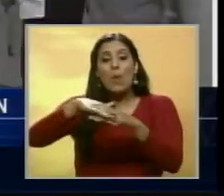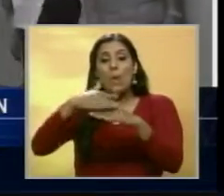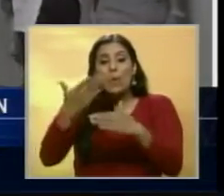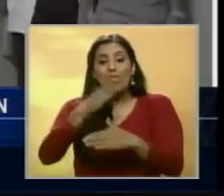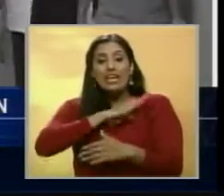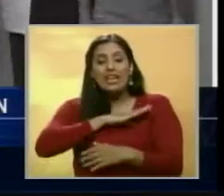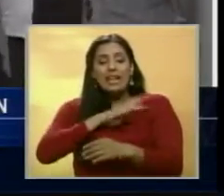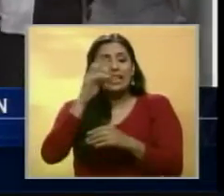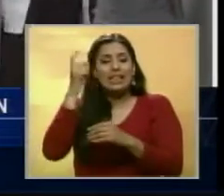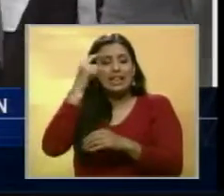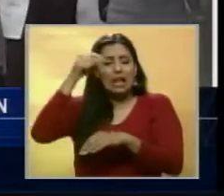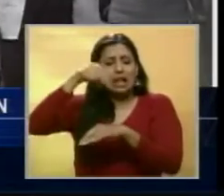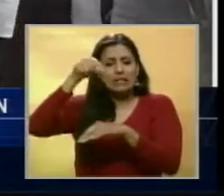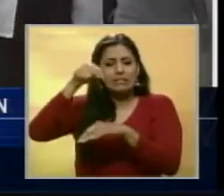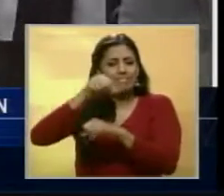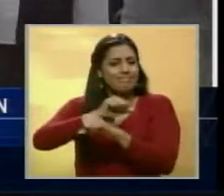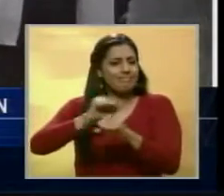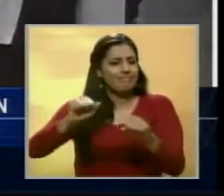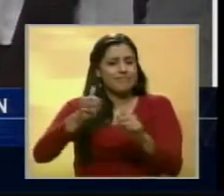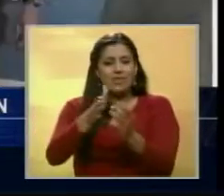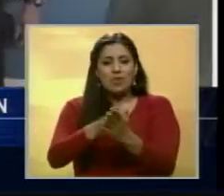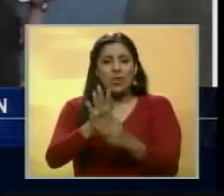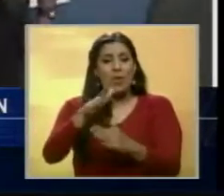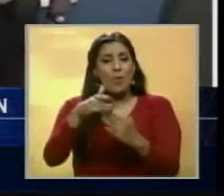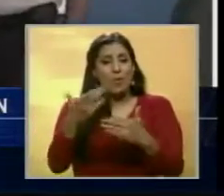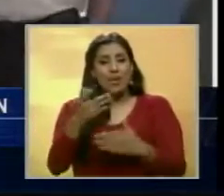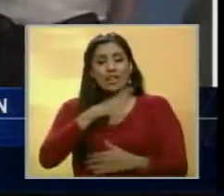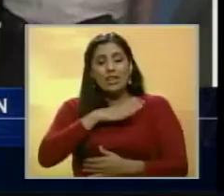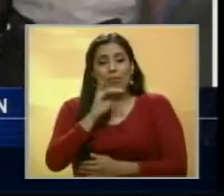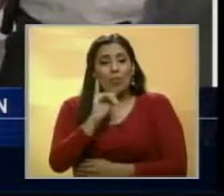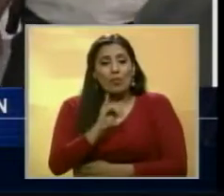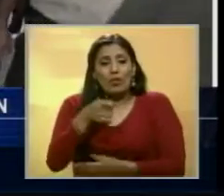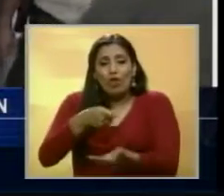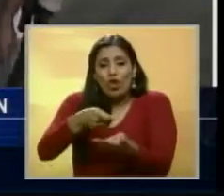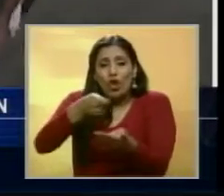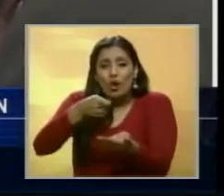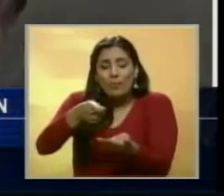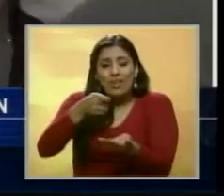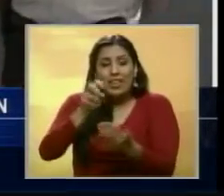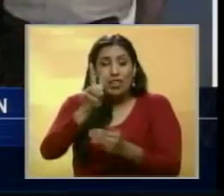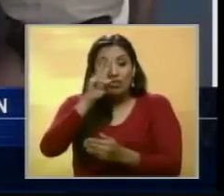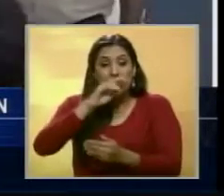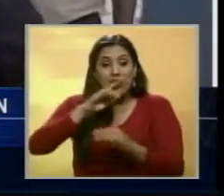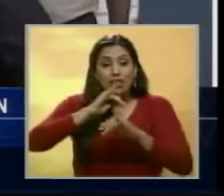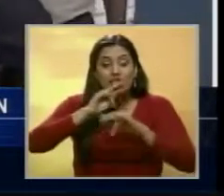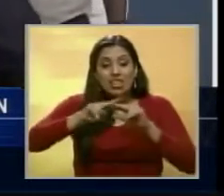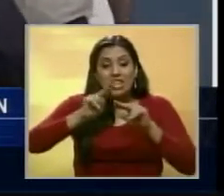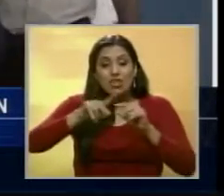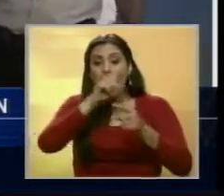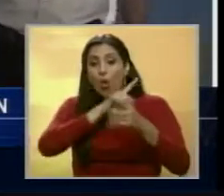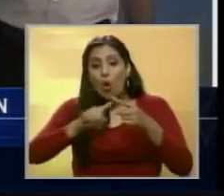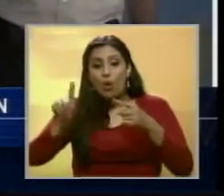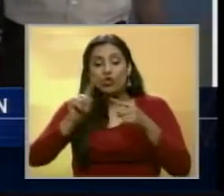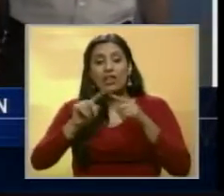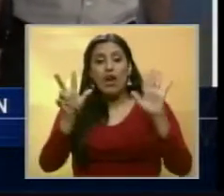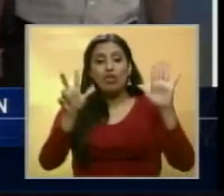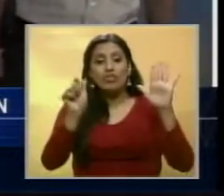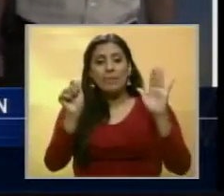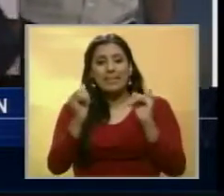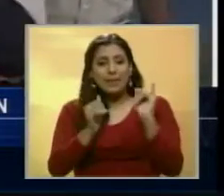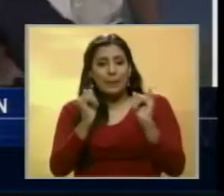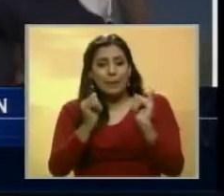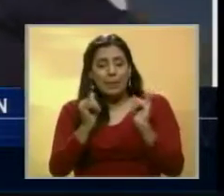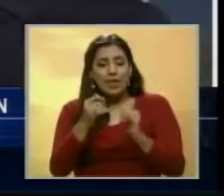permanecer varios días hospitalizados. Familiares manifestaron que solo podían suministrarle al niño de 2 años y a la pequeña de apenas 8 meses de